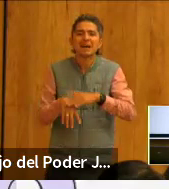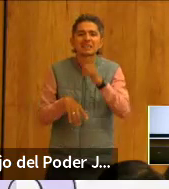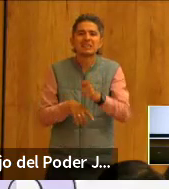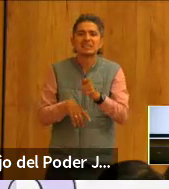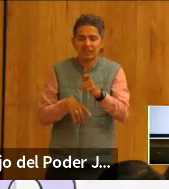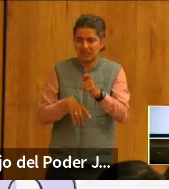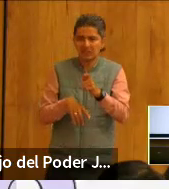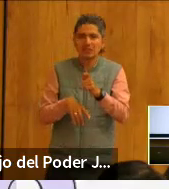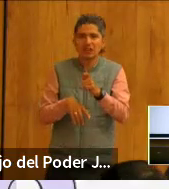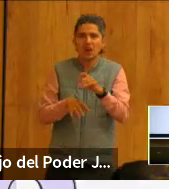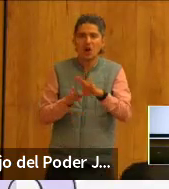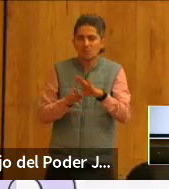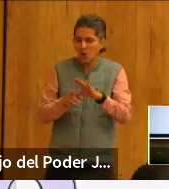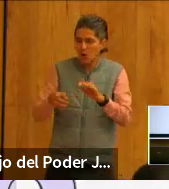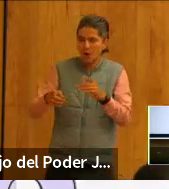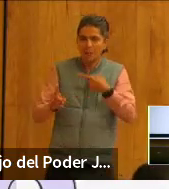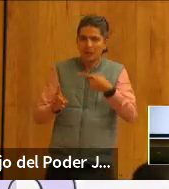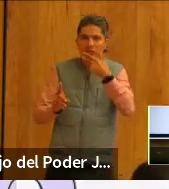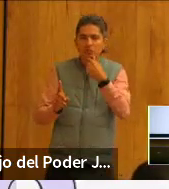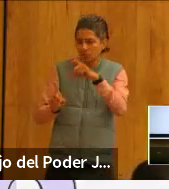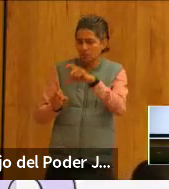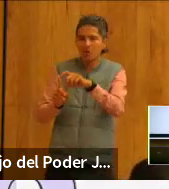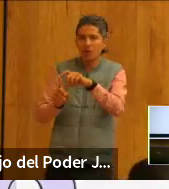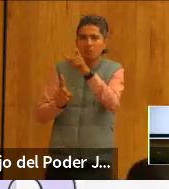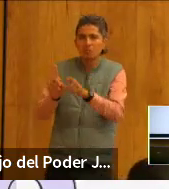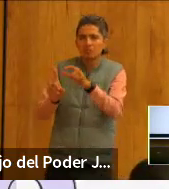al presunto agresor, porque